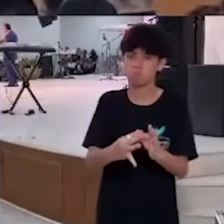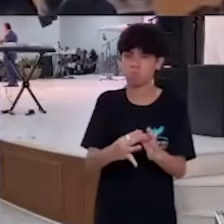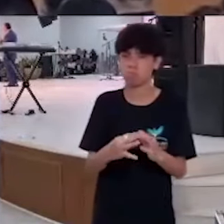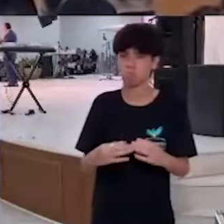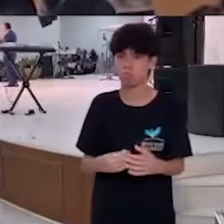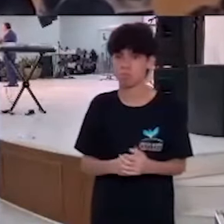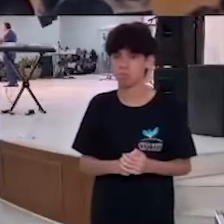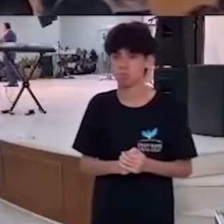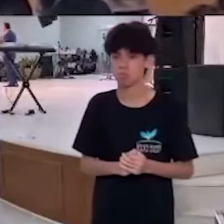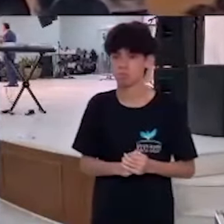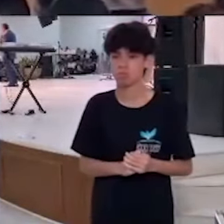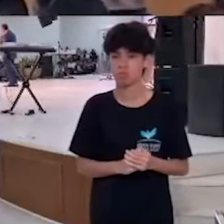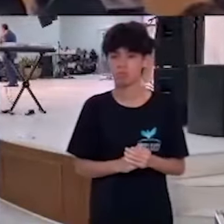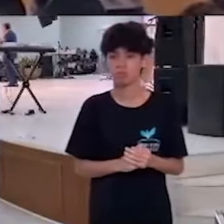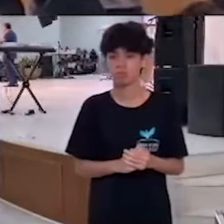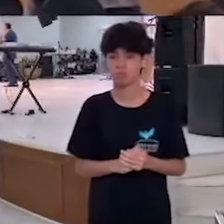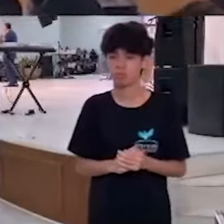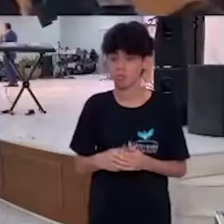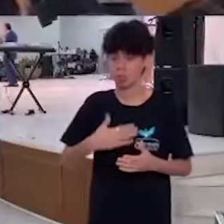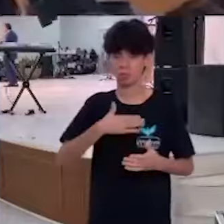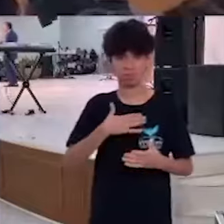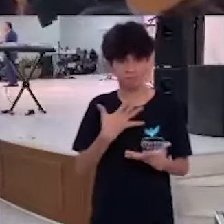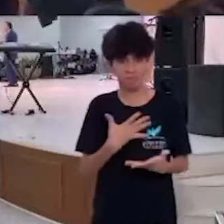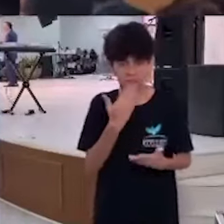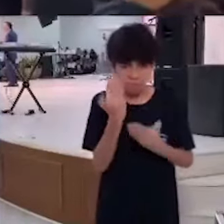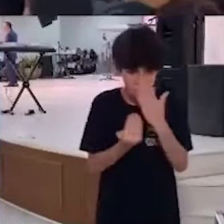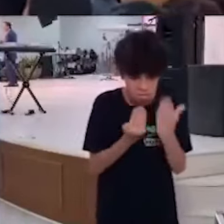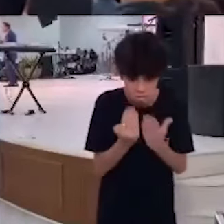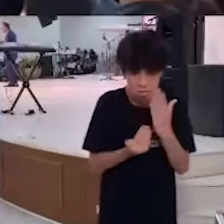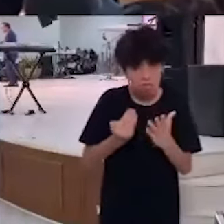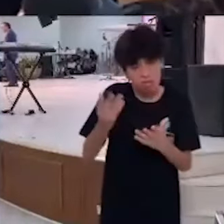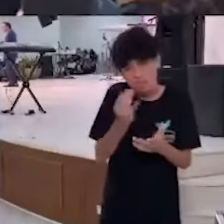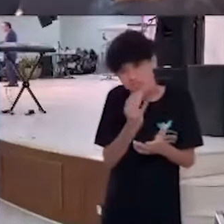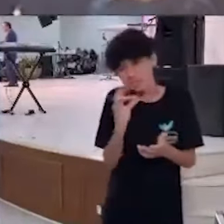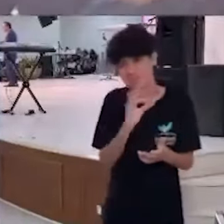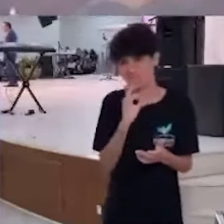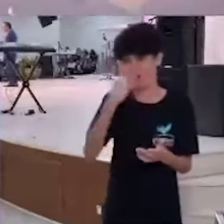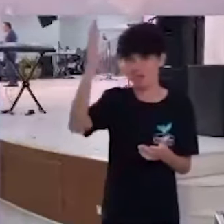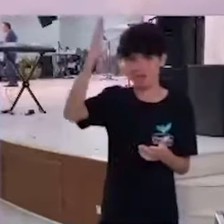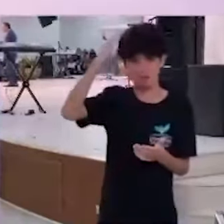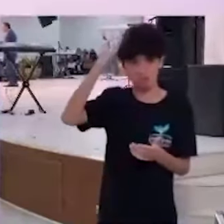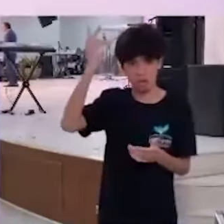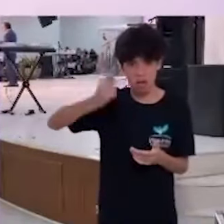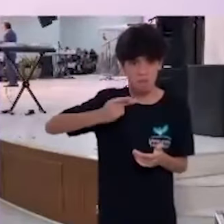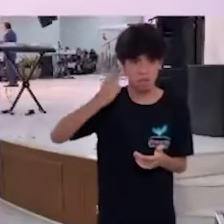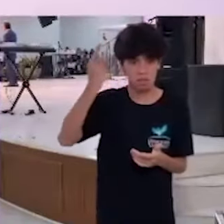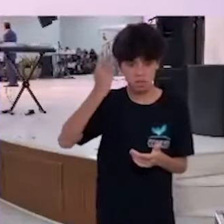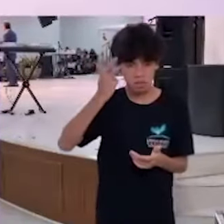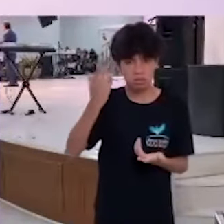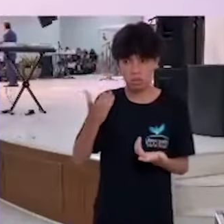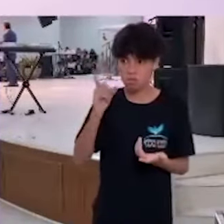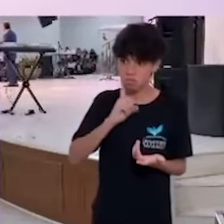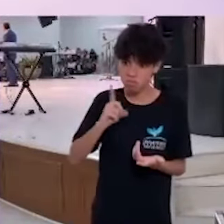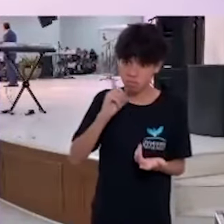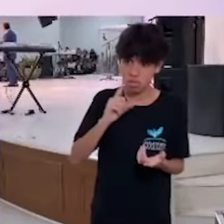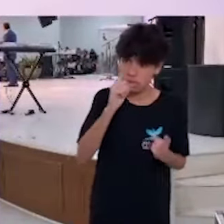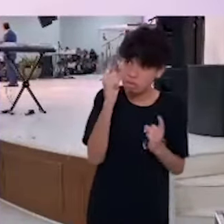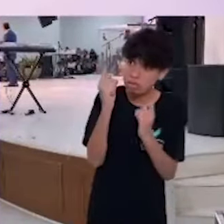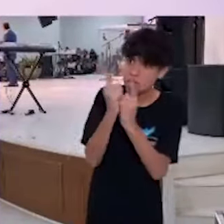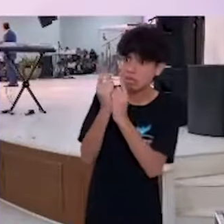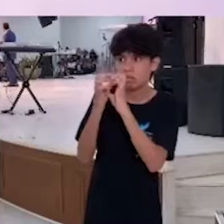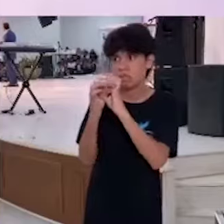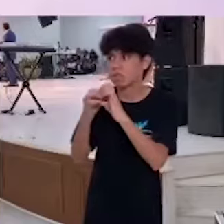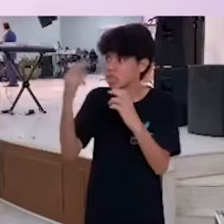más correcta, en el sentido de que soy un ministro, soy un pastor, soy una mujer de Dios, devorar, debo mantener una